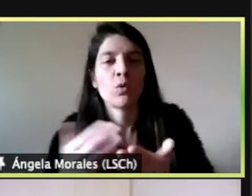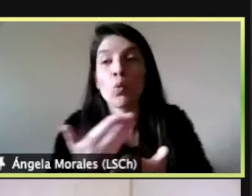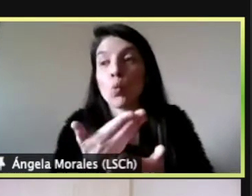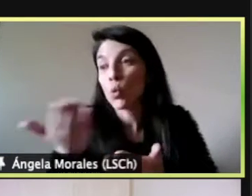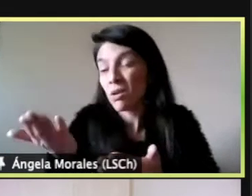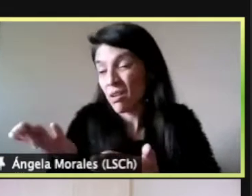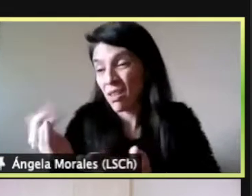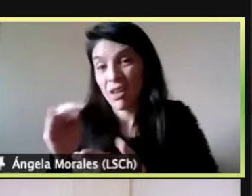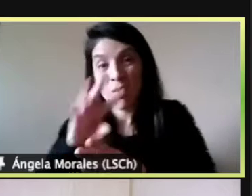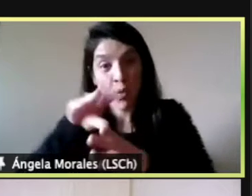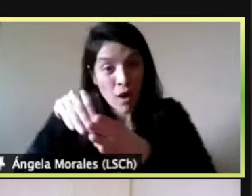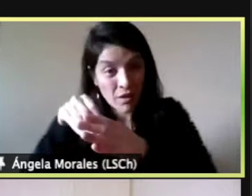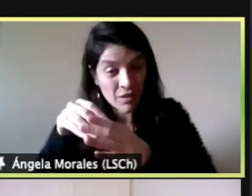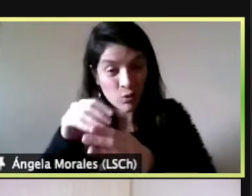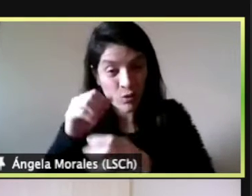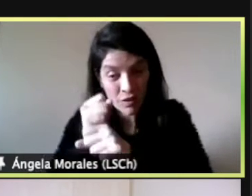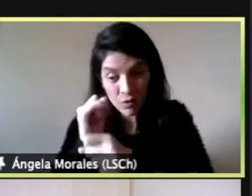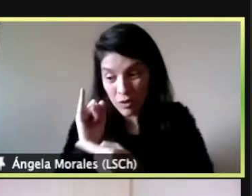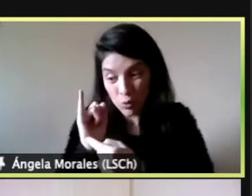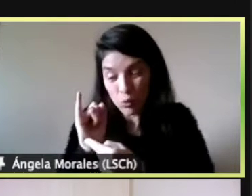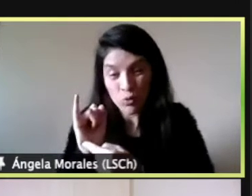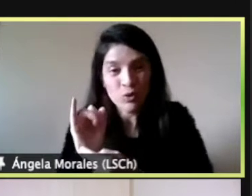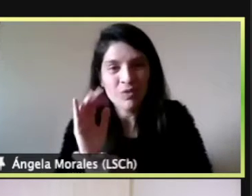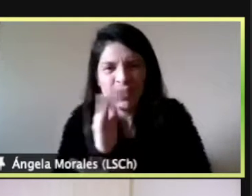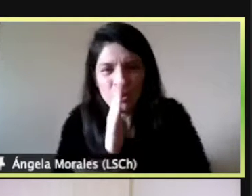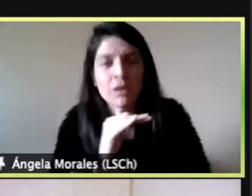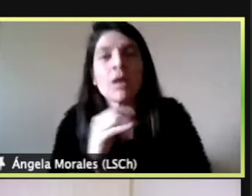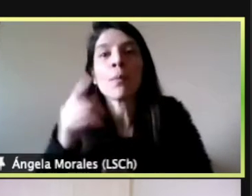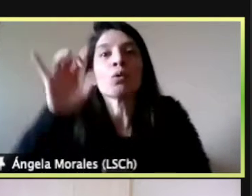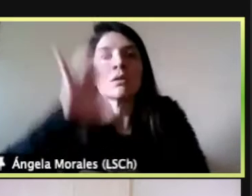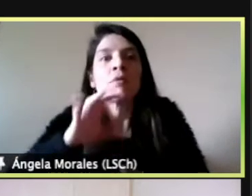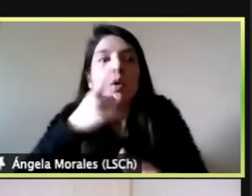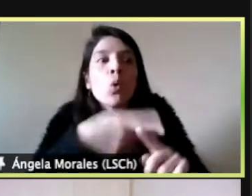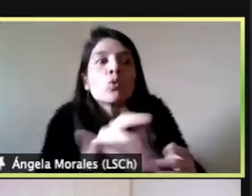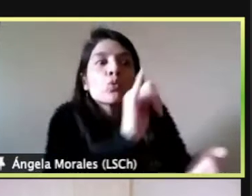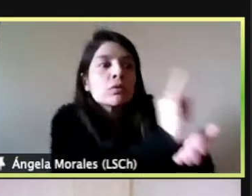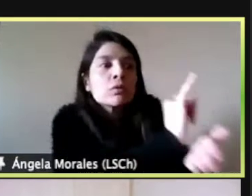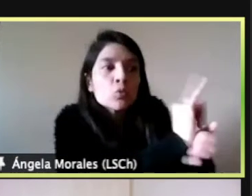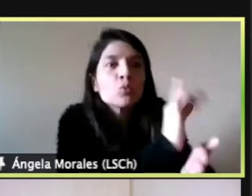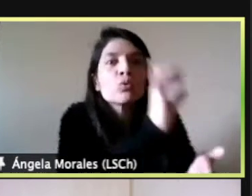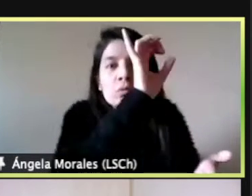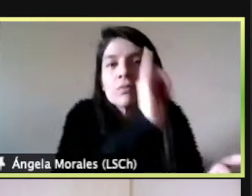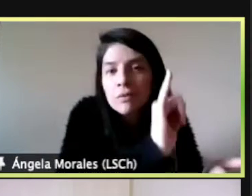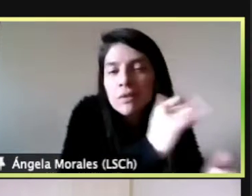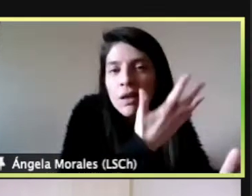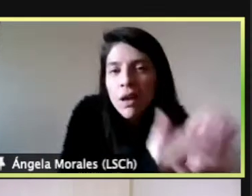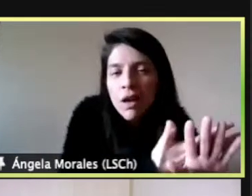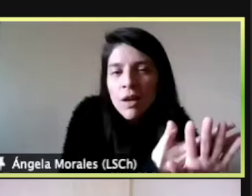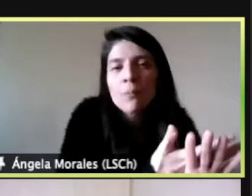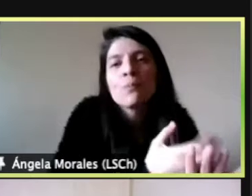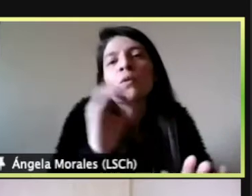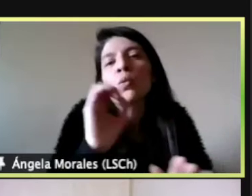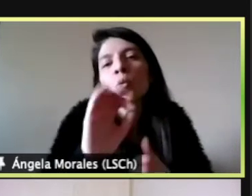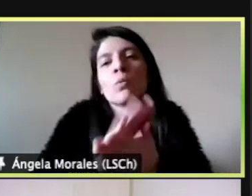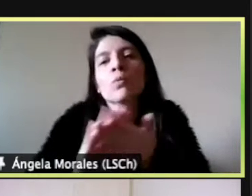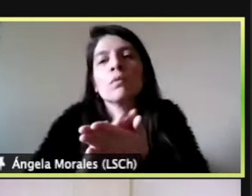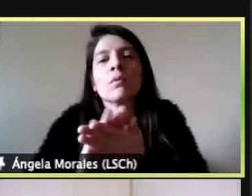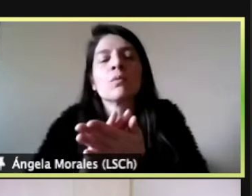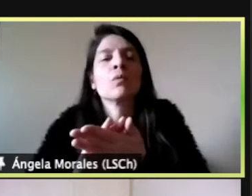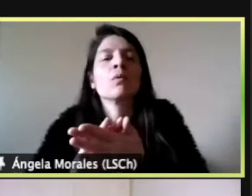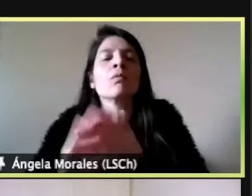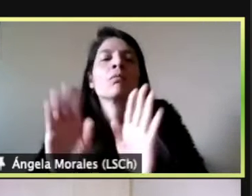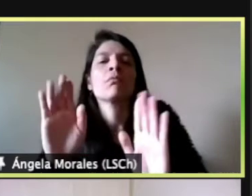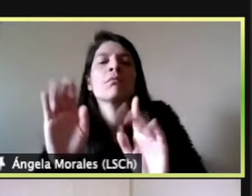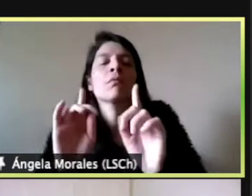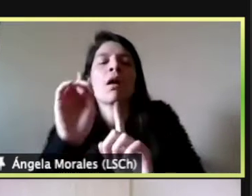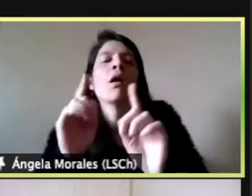pero que ustedes saben que otra institución tiene o que están públicos en algún portal y que ustedes pueden procesar. Así que hoy día